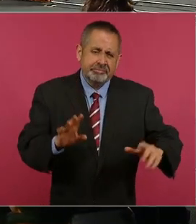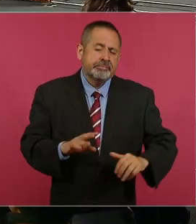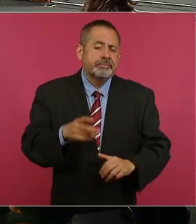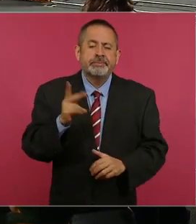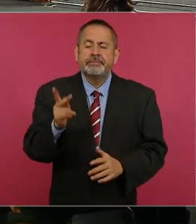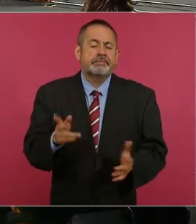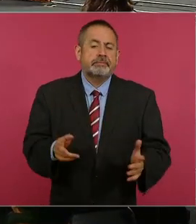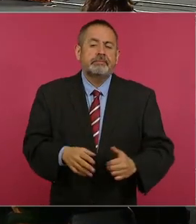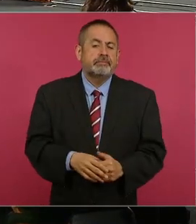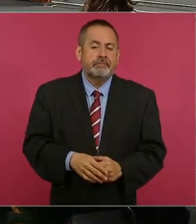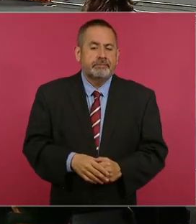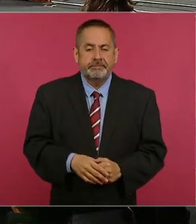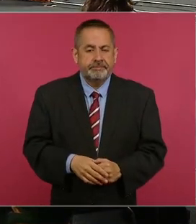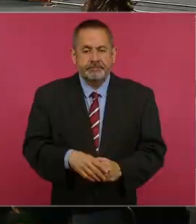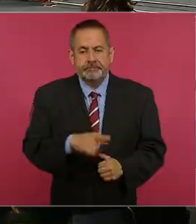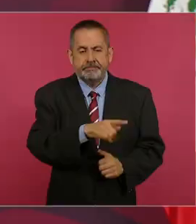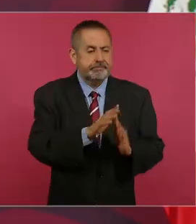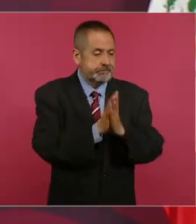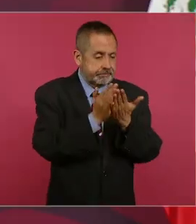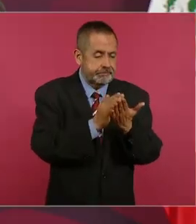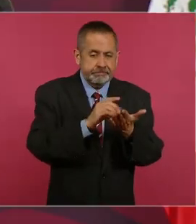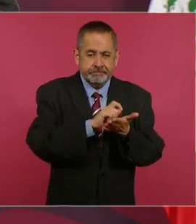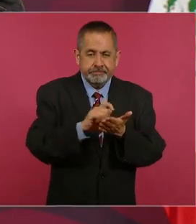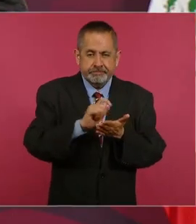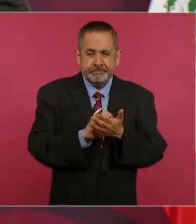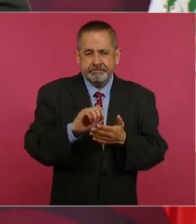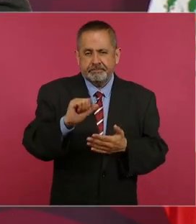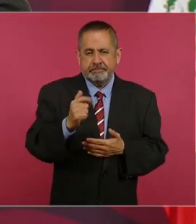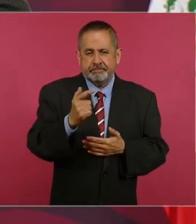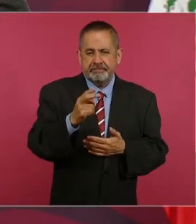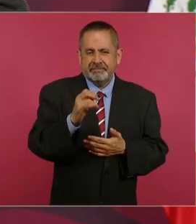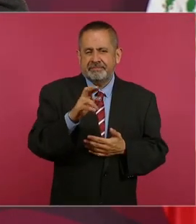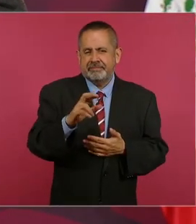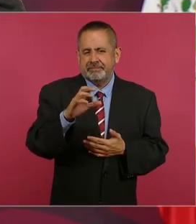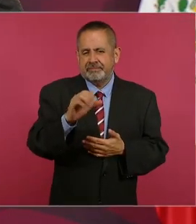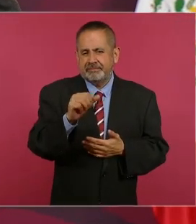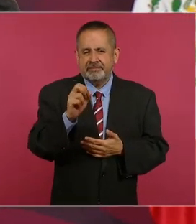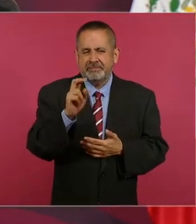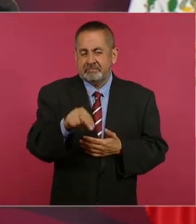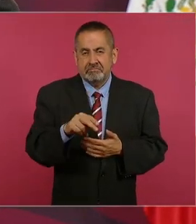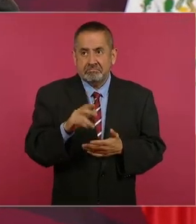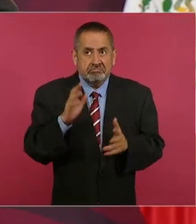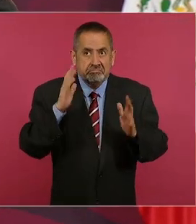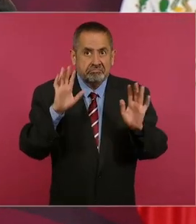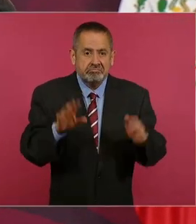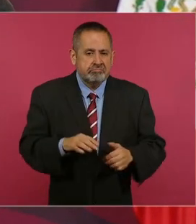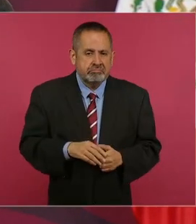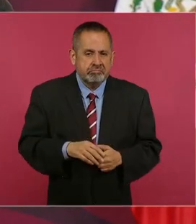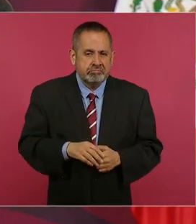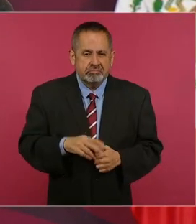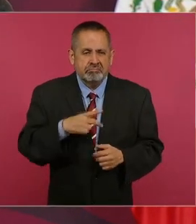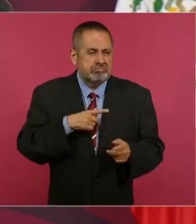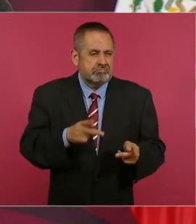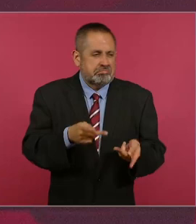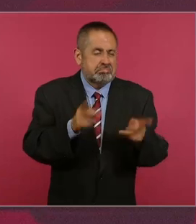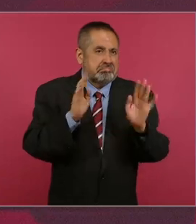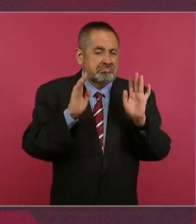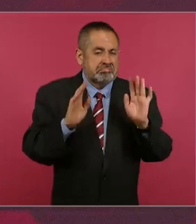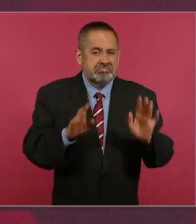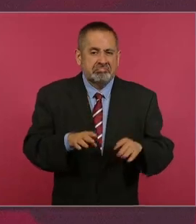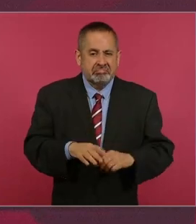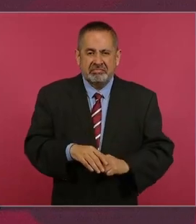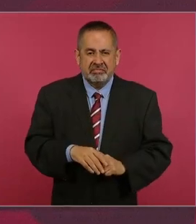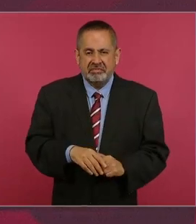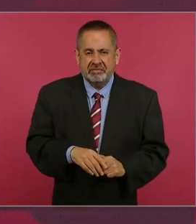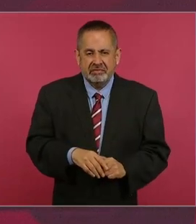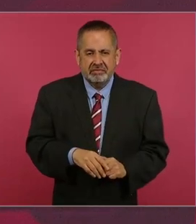pero un libro de Aguilar Camín, pues, no sé, debe venderse